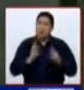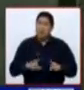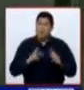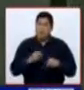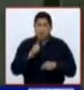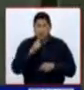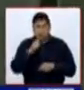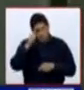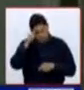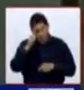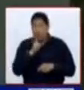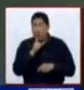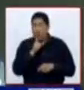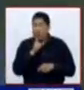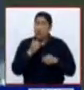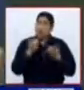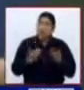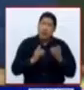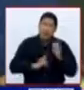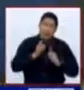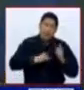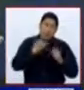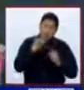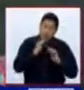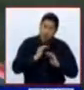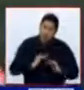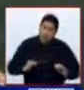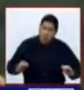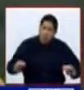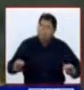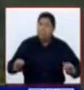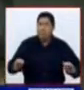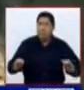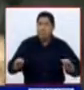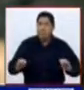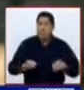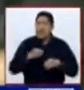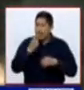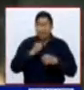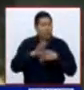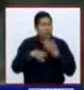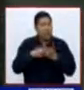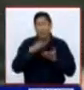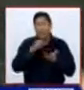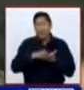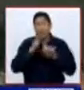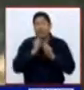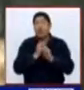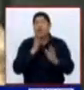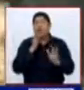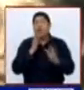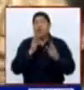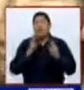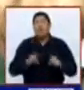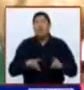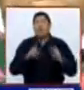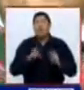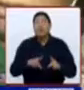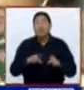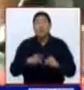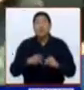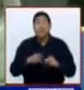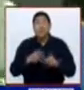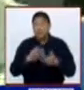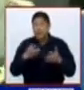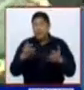de la tercera edad, están también algunos menores. Bueno, te digo que hay de todo acá en esta fila. Son las personas que